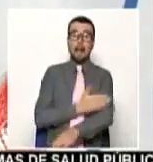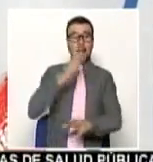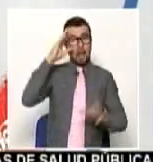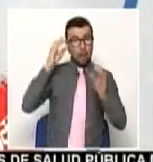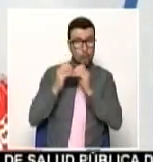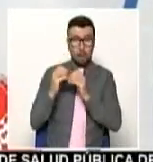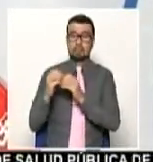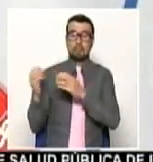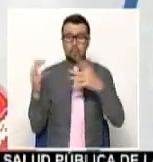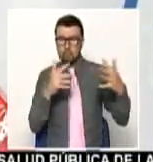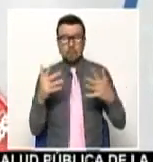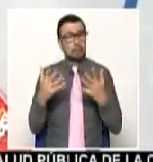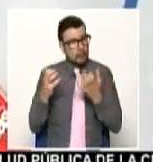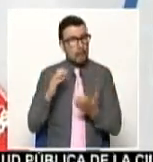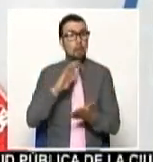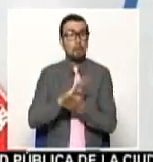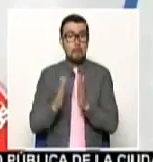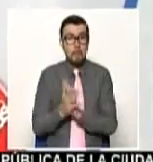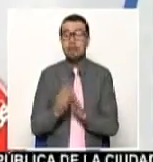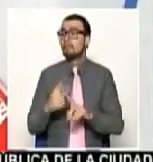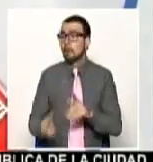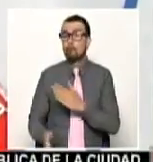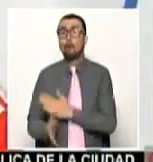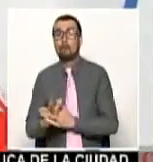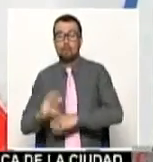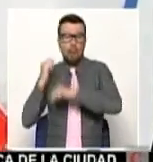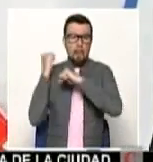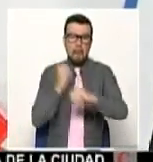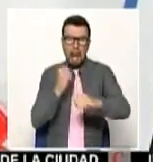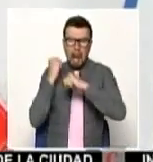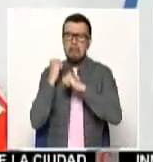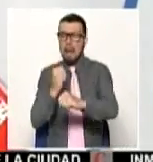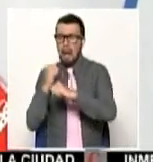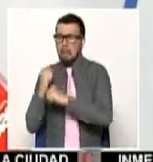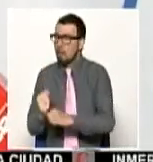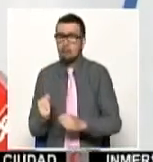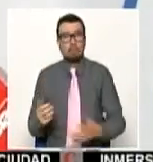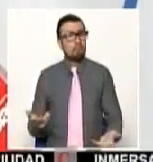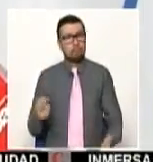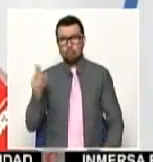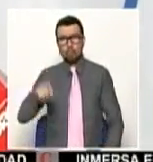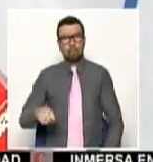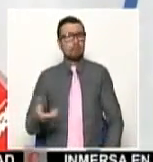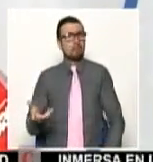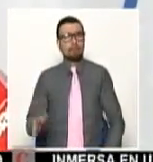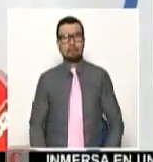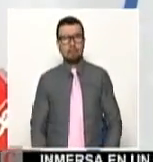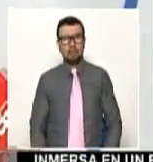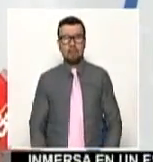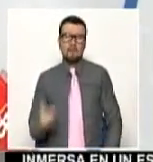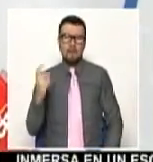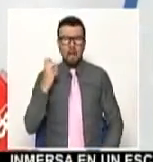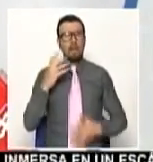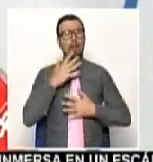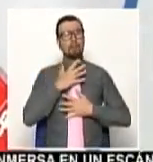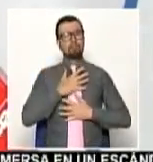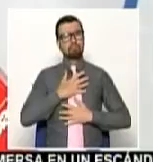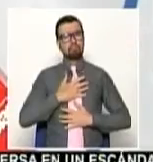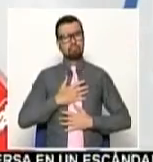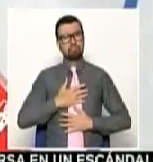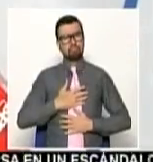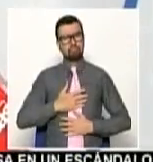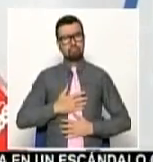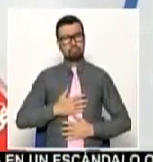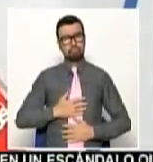estamos buscando la paz y se siguen presentando homicidios. Es algo que no debería suscitarse. La intolerancia ciudadana